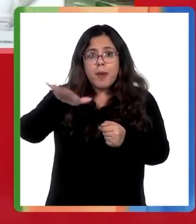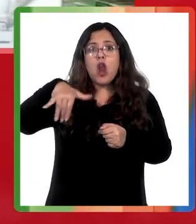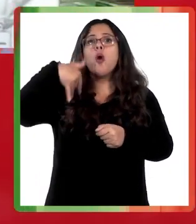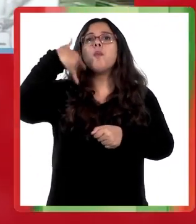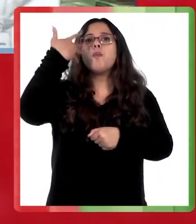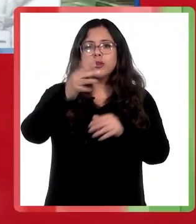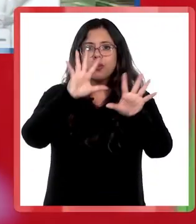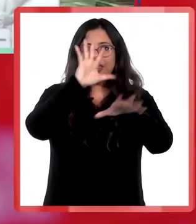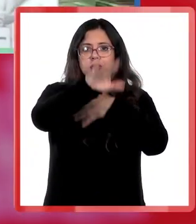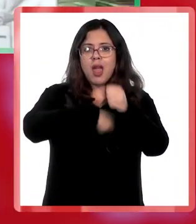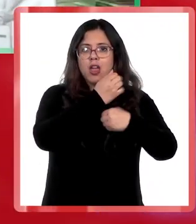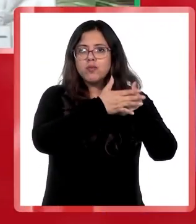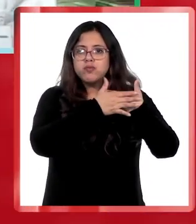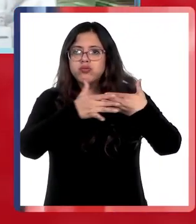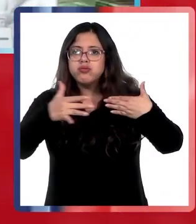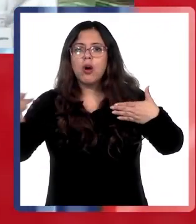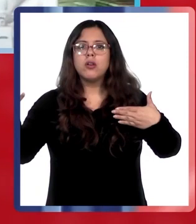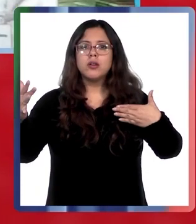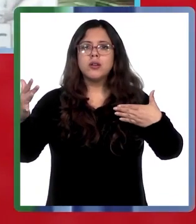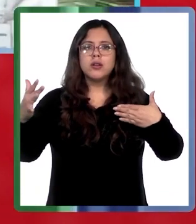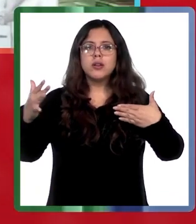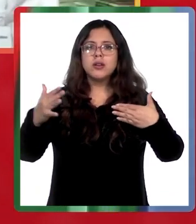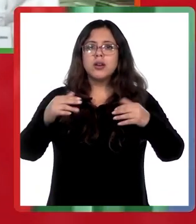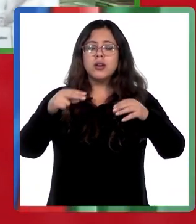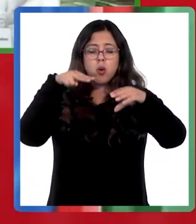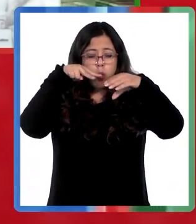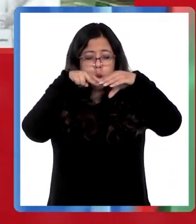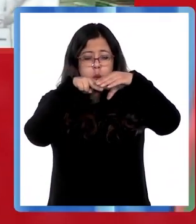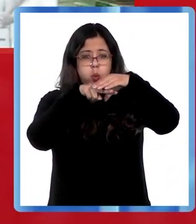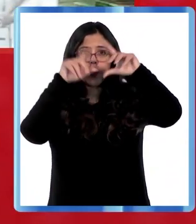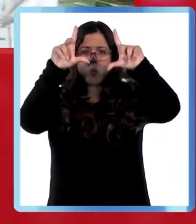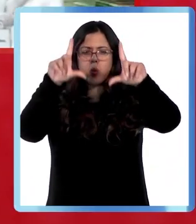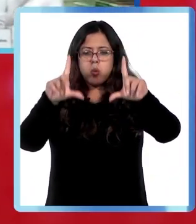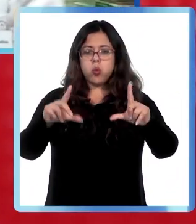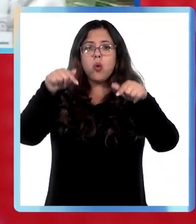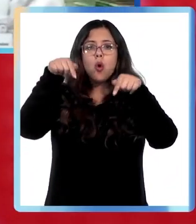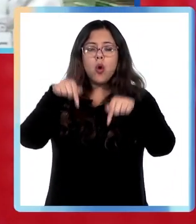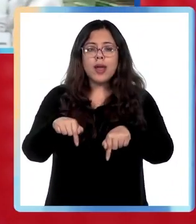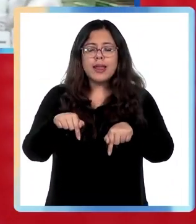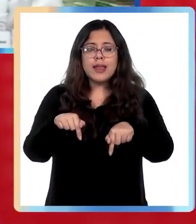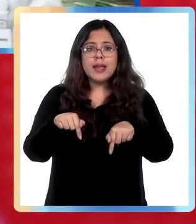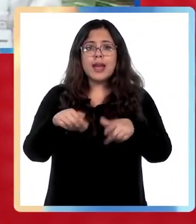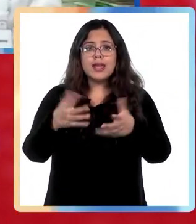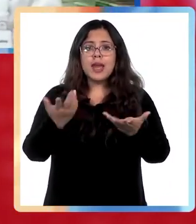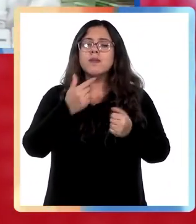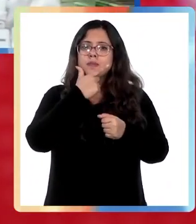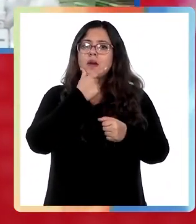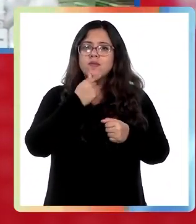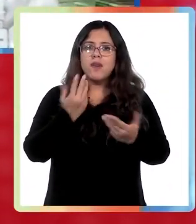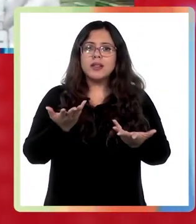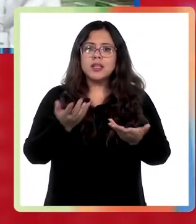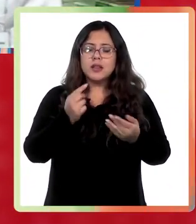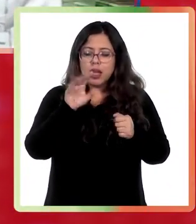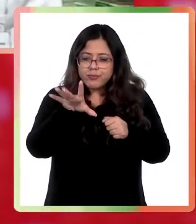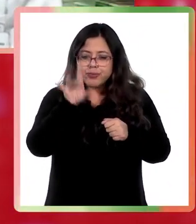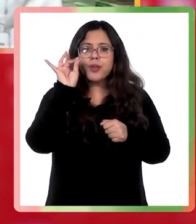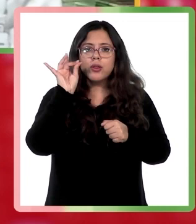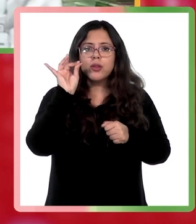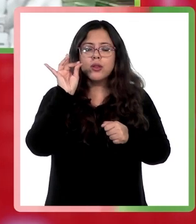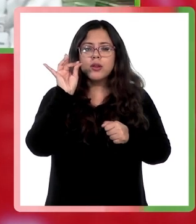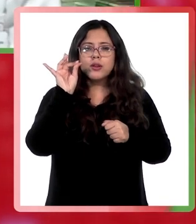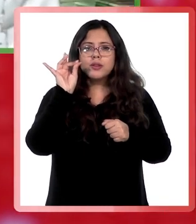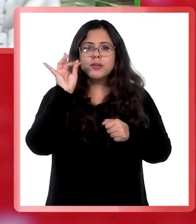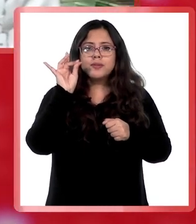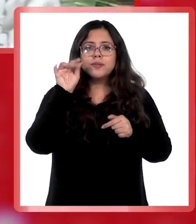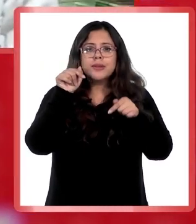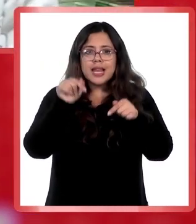Todavía no hemos llegado, pero para allá va, porque con las imágenes de hoy día es mucho más fácil actuar.